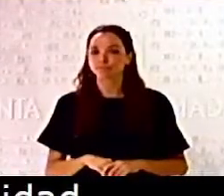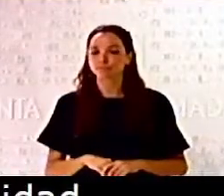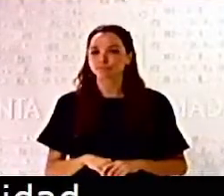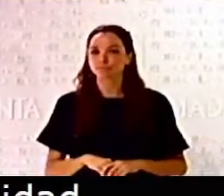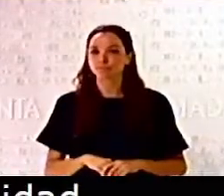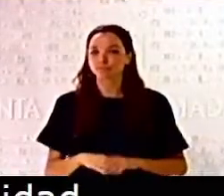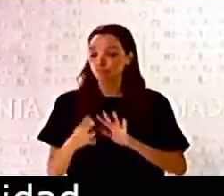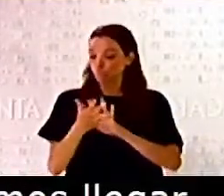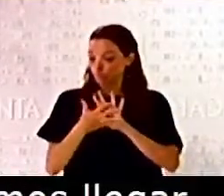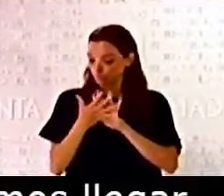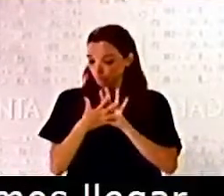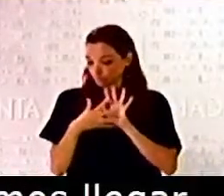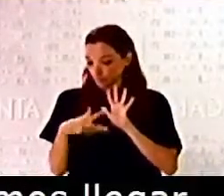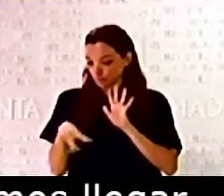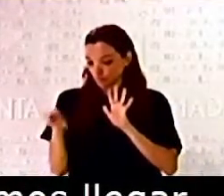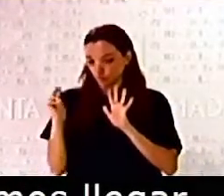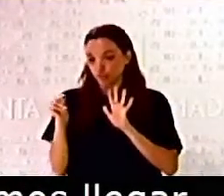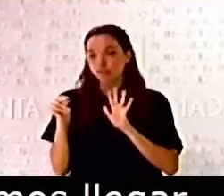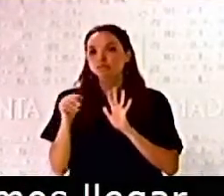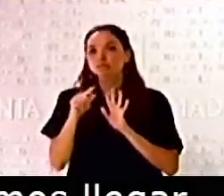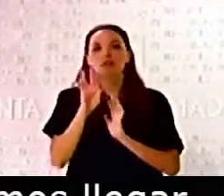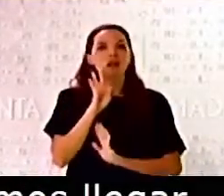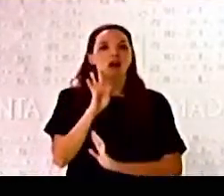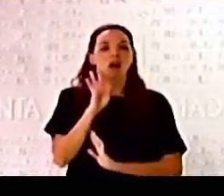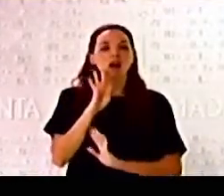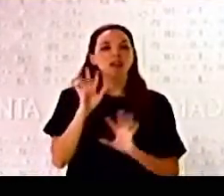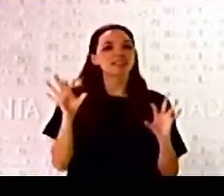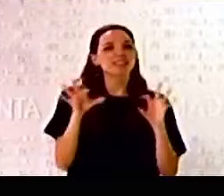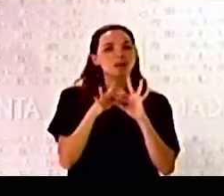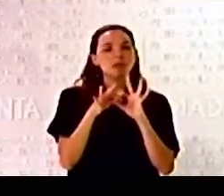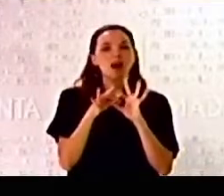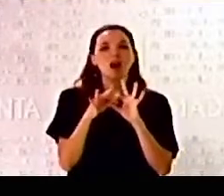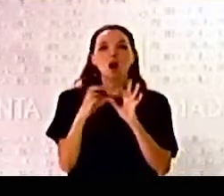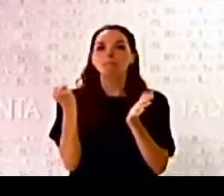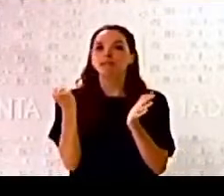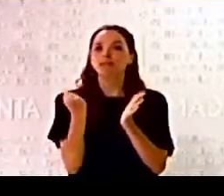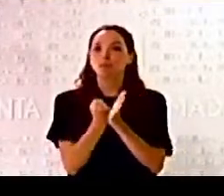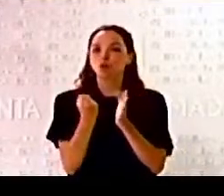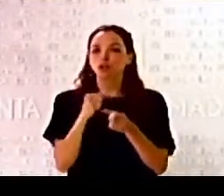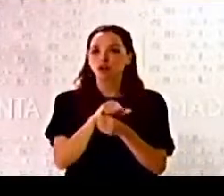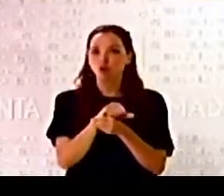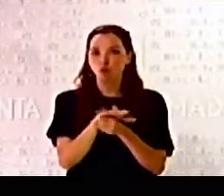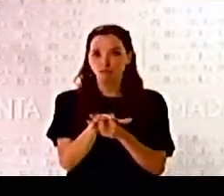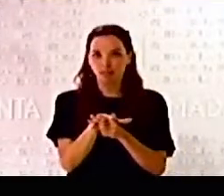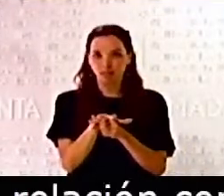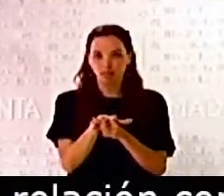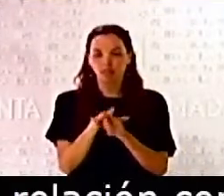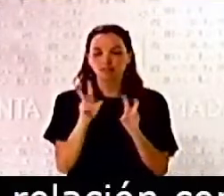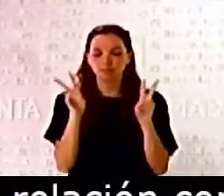Finalizo sobre lo que se está comentando en relación con el pasaporte COVID.